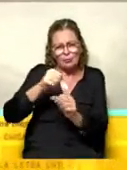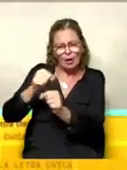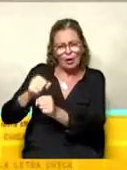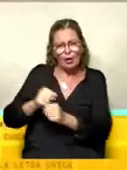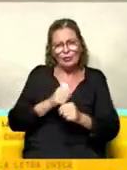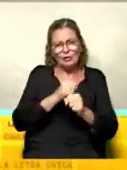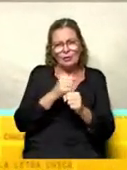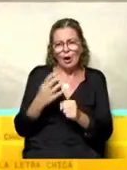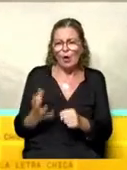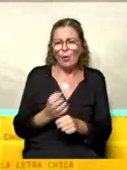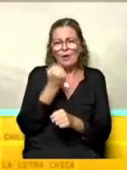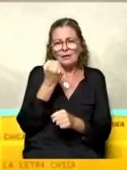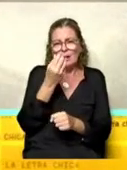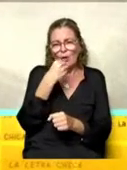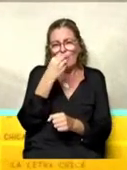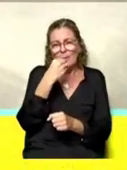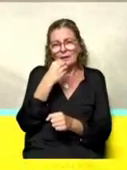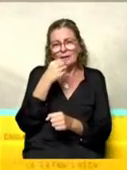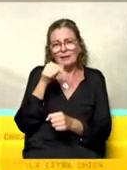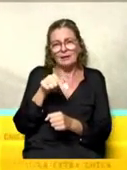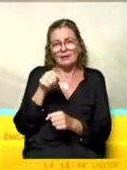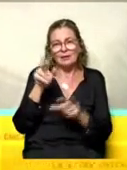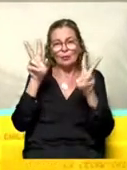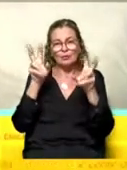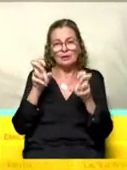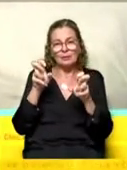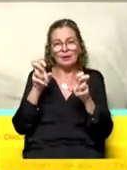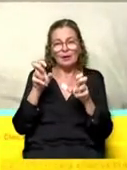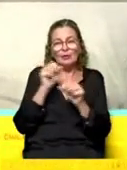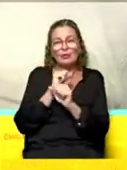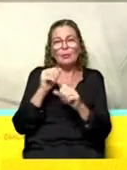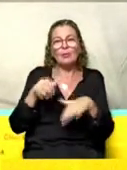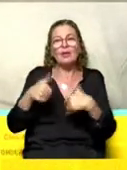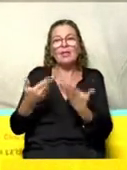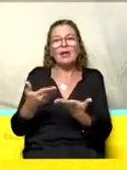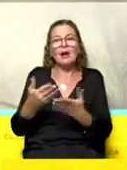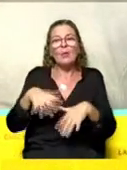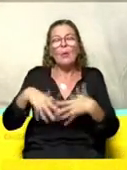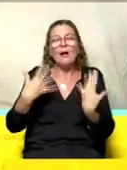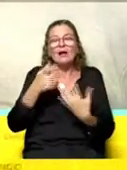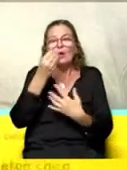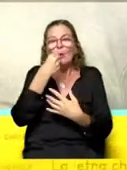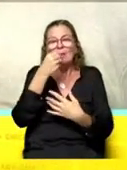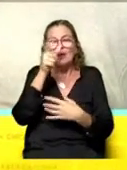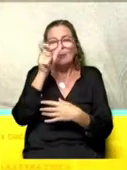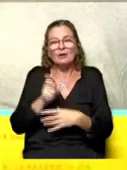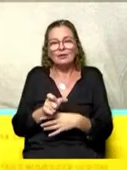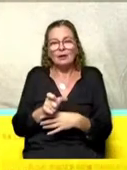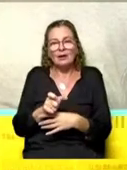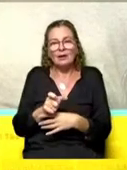vez que la encuentra y le dan de comer, porque ese es un tema. No se puede dar cualquier comida a la gente, porque